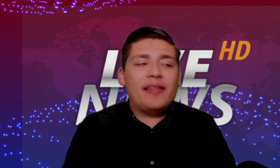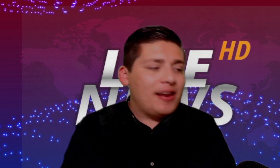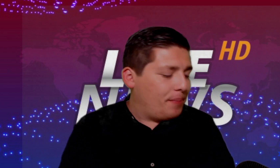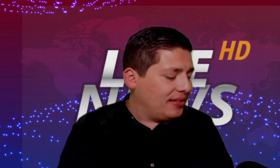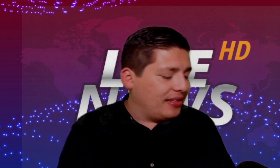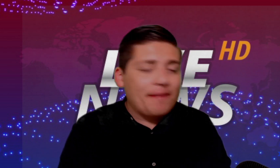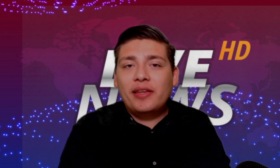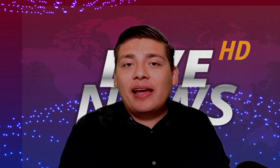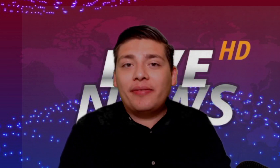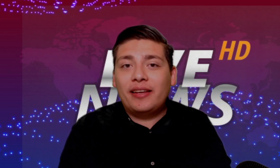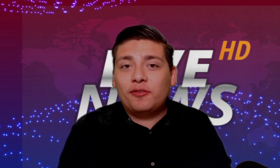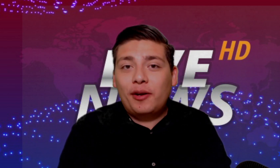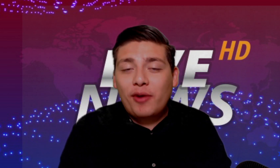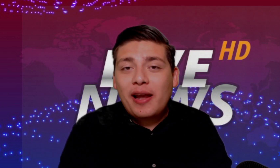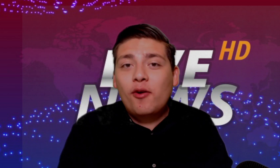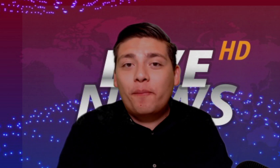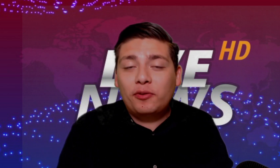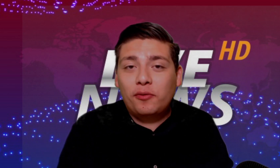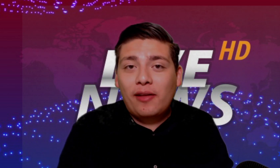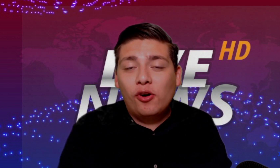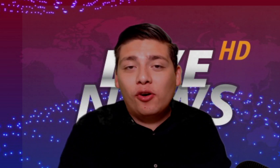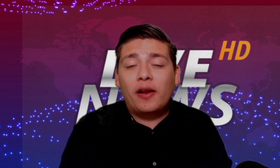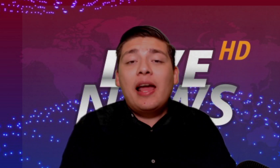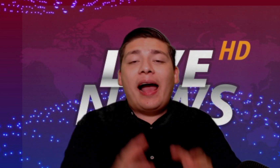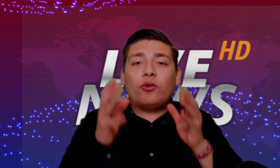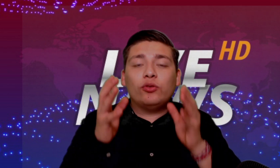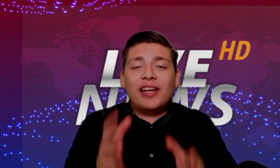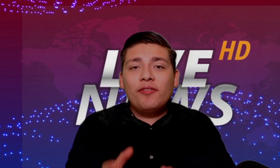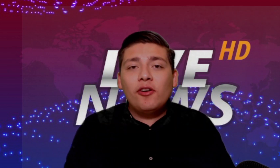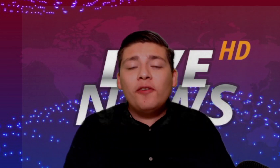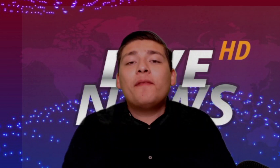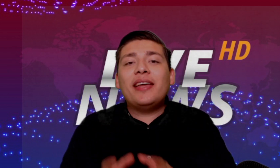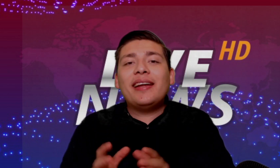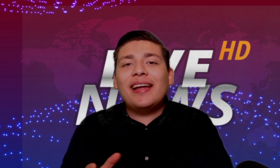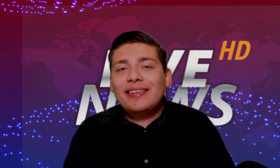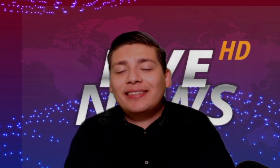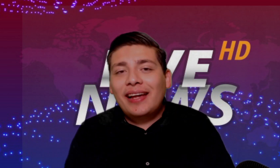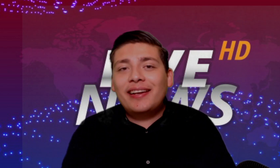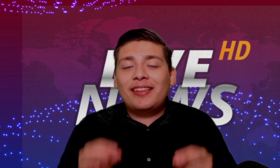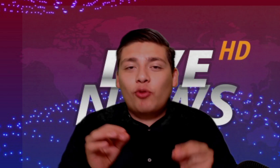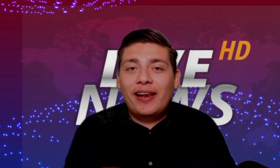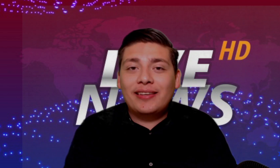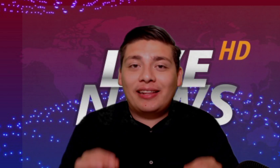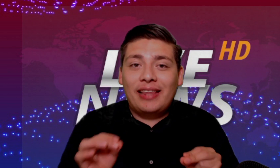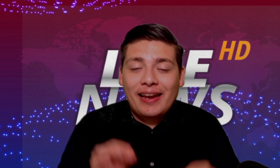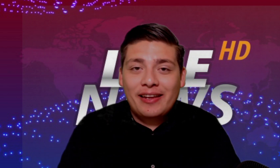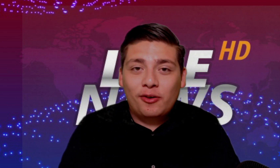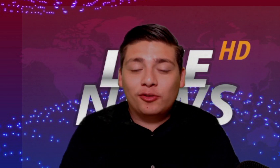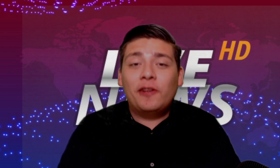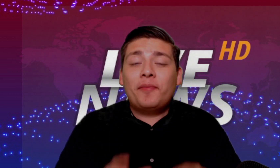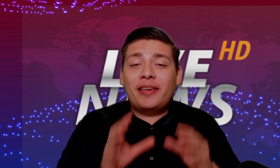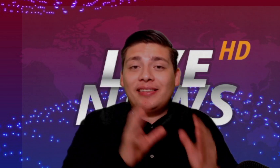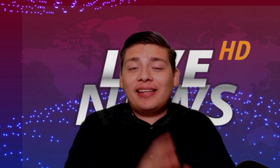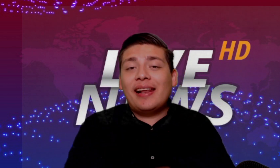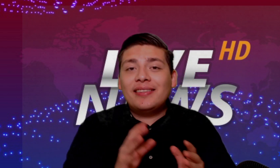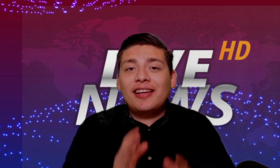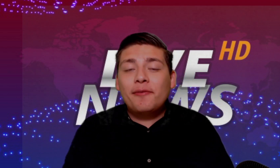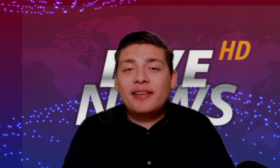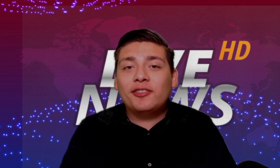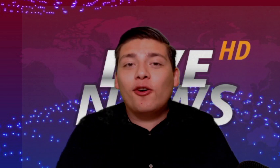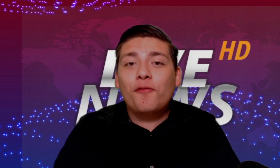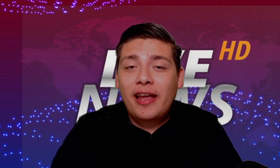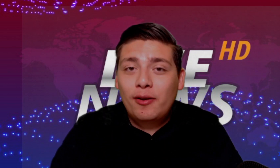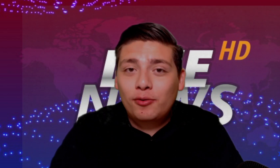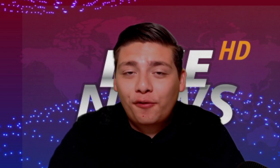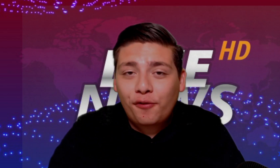en contra del presidente Andrés Manuel López Orador, acusándolo de realizar rituales satánicos y de estar al